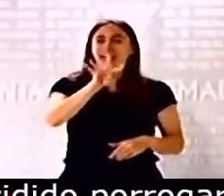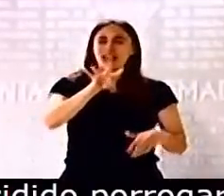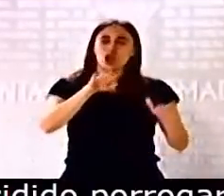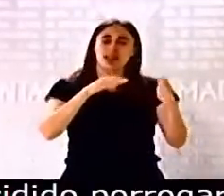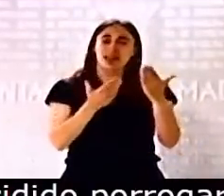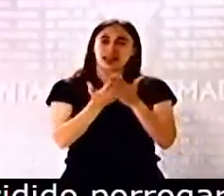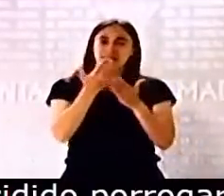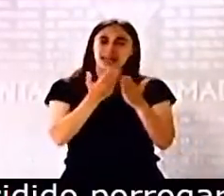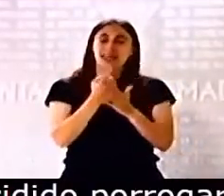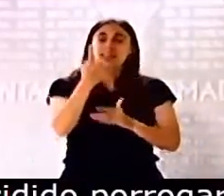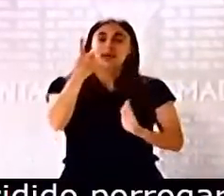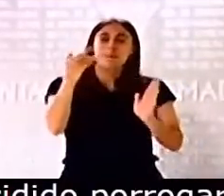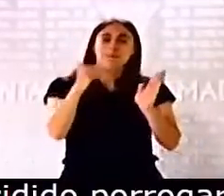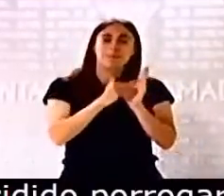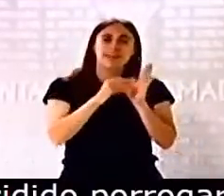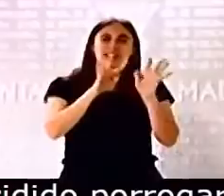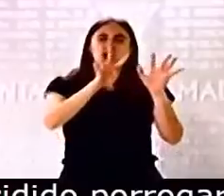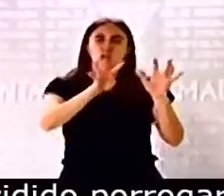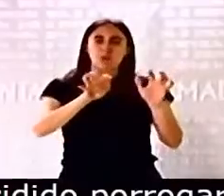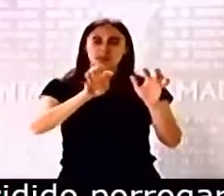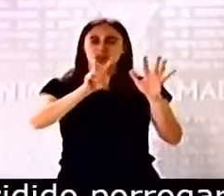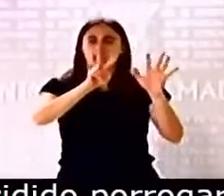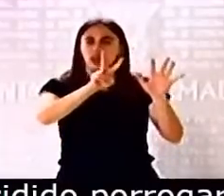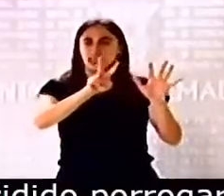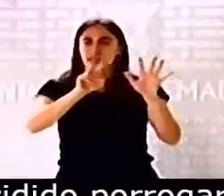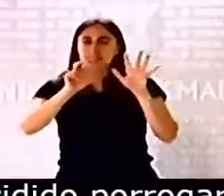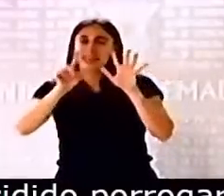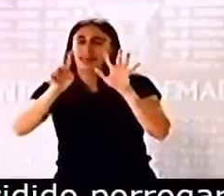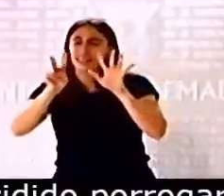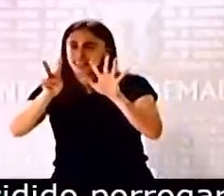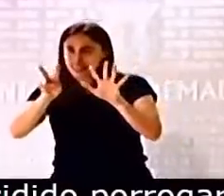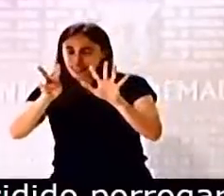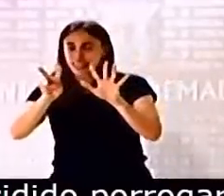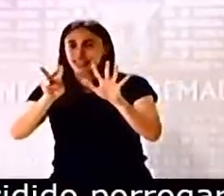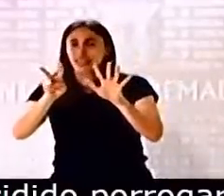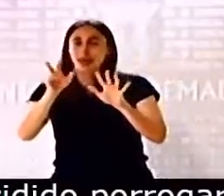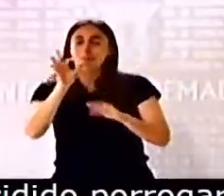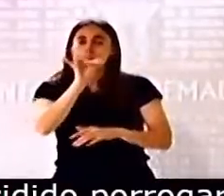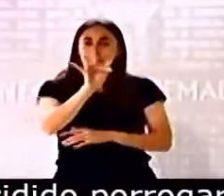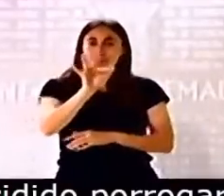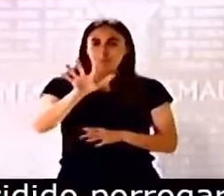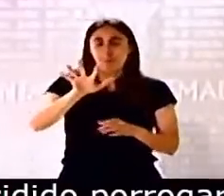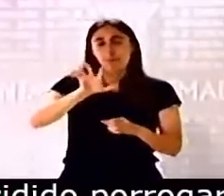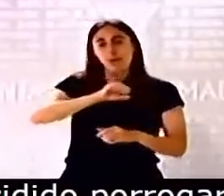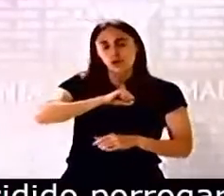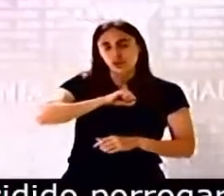de 1.967 casos por cada 100.000 habitantes